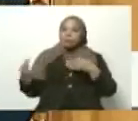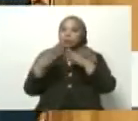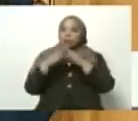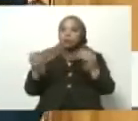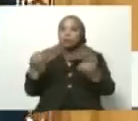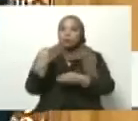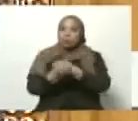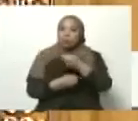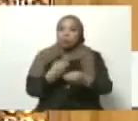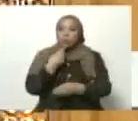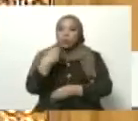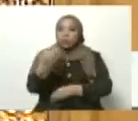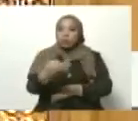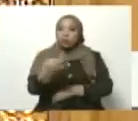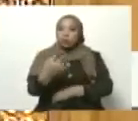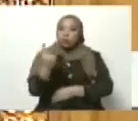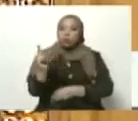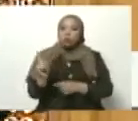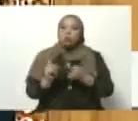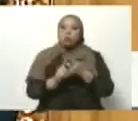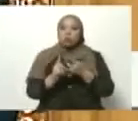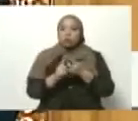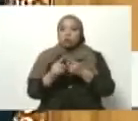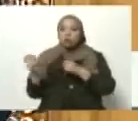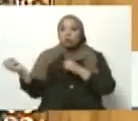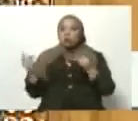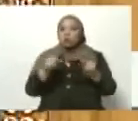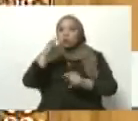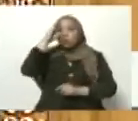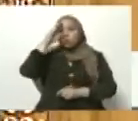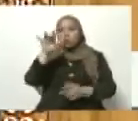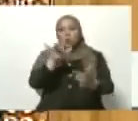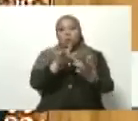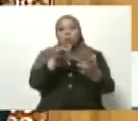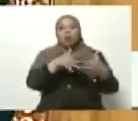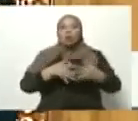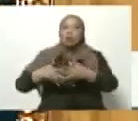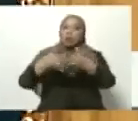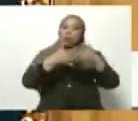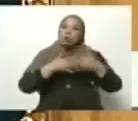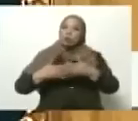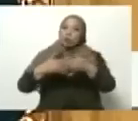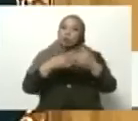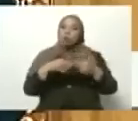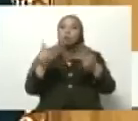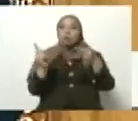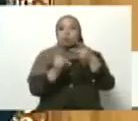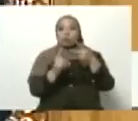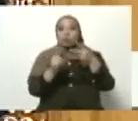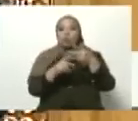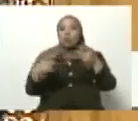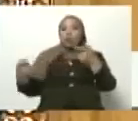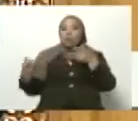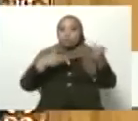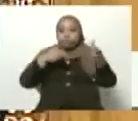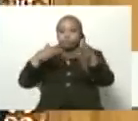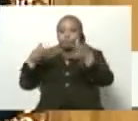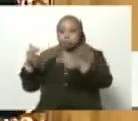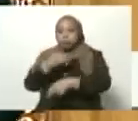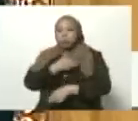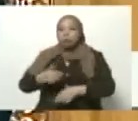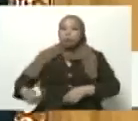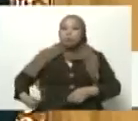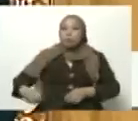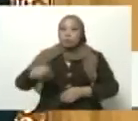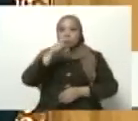la lista. Uno, una invasión militar directa de Estados Unidos a Venezuela. Dos, el asesinato del presidente de la